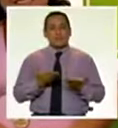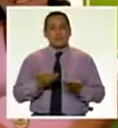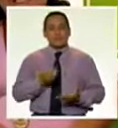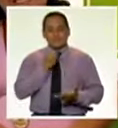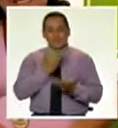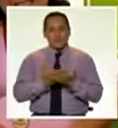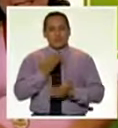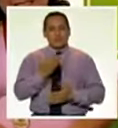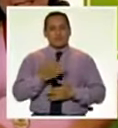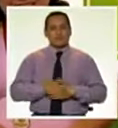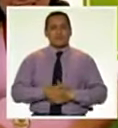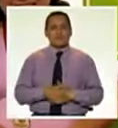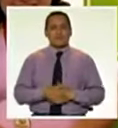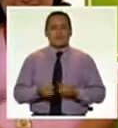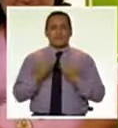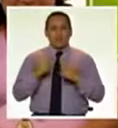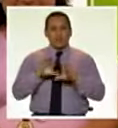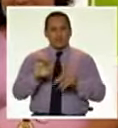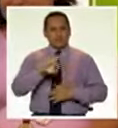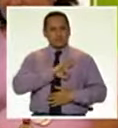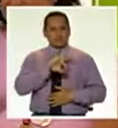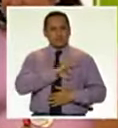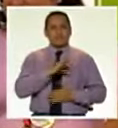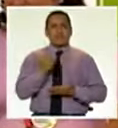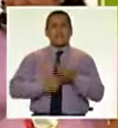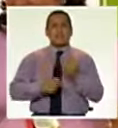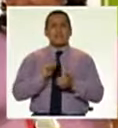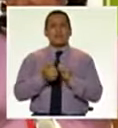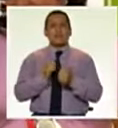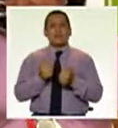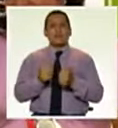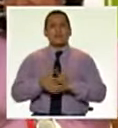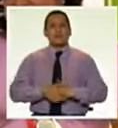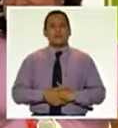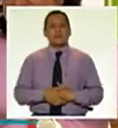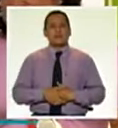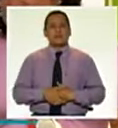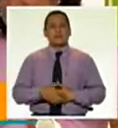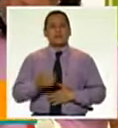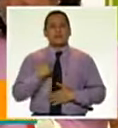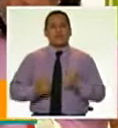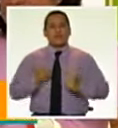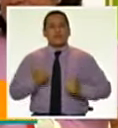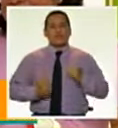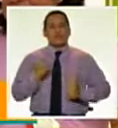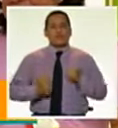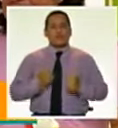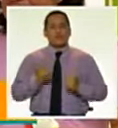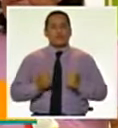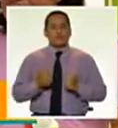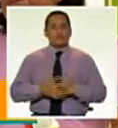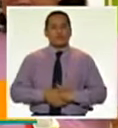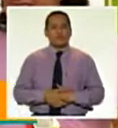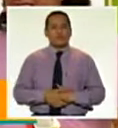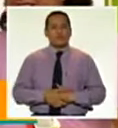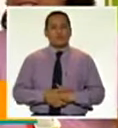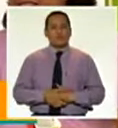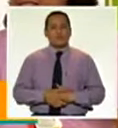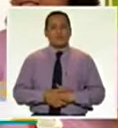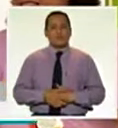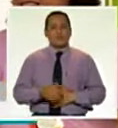Sí, bien. Cuéntanos, ¿todas estas medallas con qué deporte las has ganado? Corriendo. ¿Corriendo? Ajá. Son